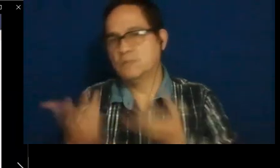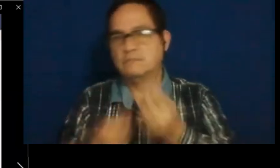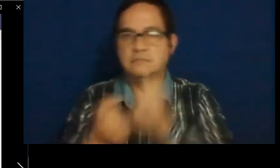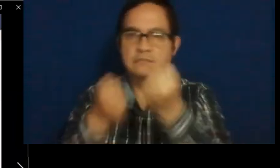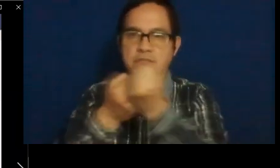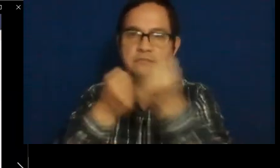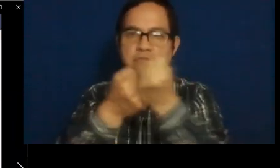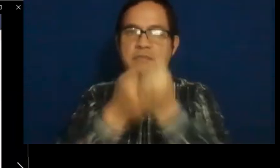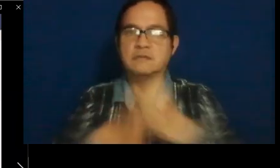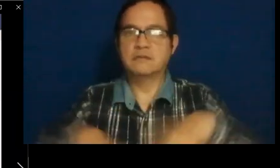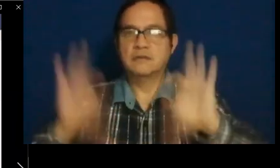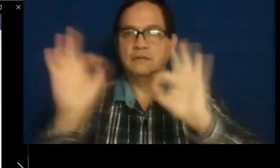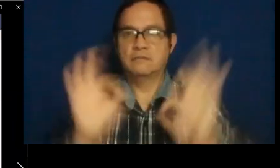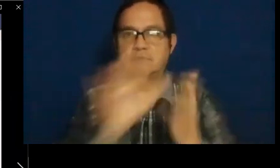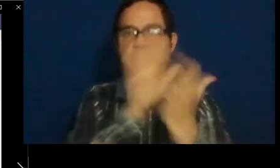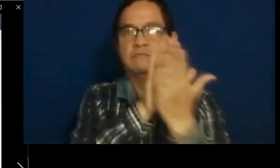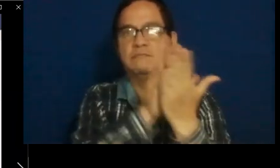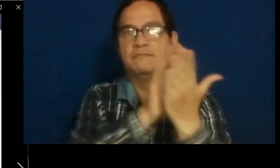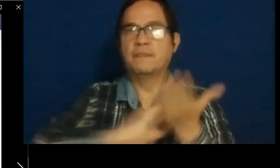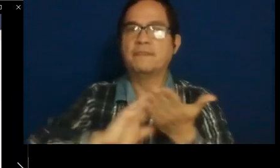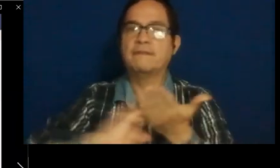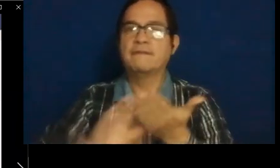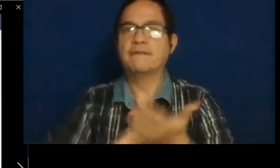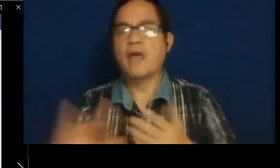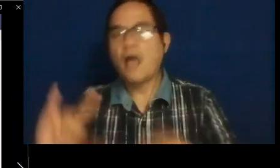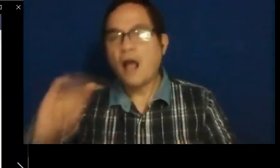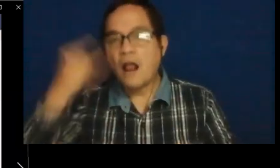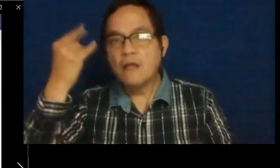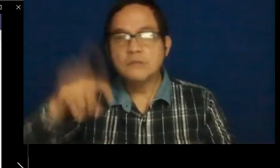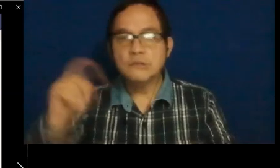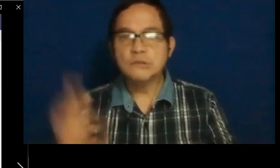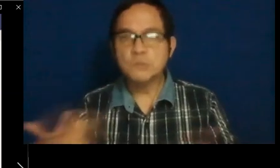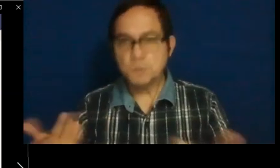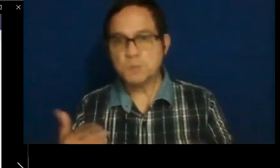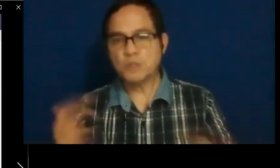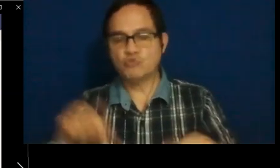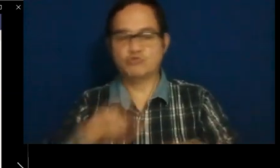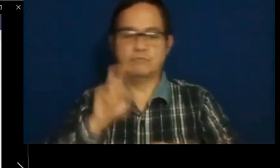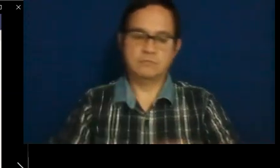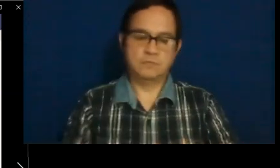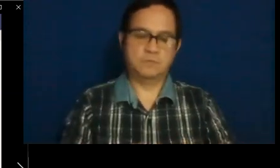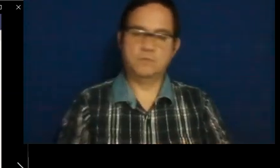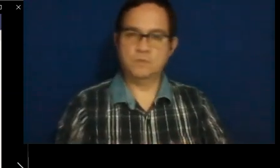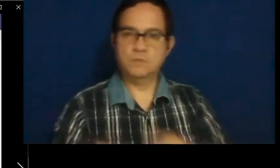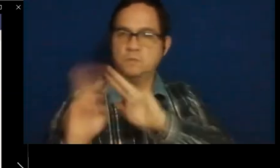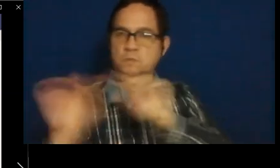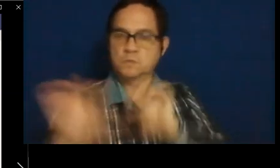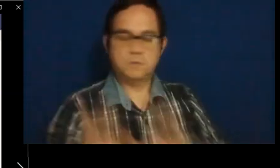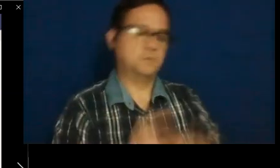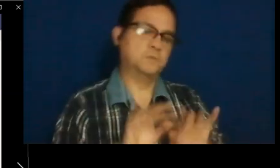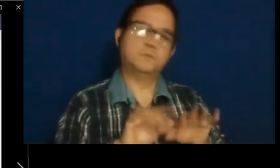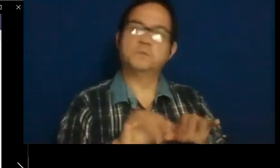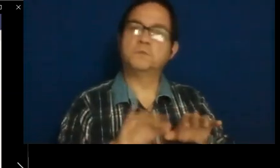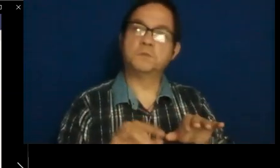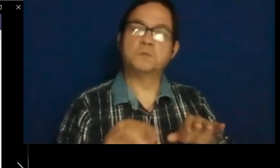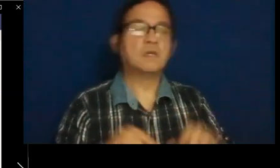apoyo, porque el resto es simplemente organizar el documento, ¿no? Entonces, yo te propongo, yo voy a estar aquí hasta la 1 conectado. Si tienes alguna duda me dices,